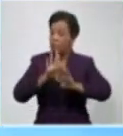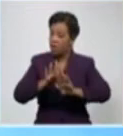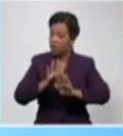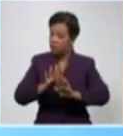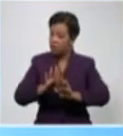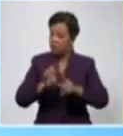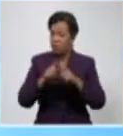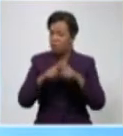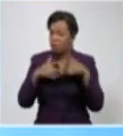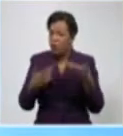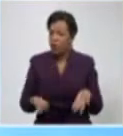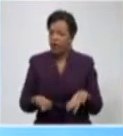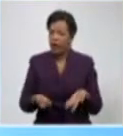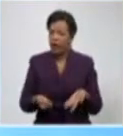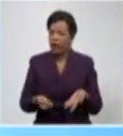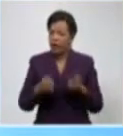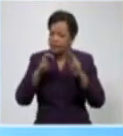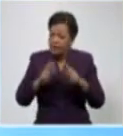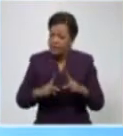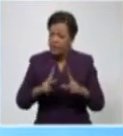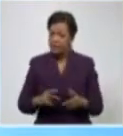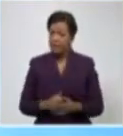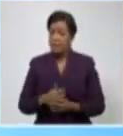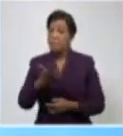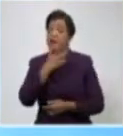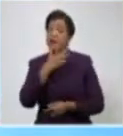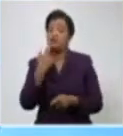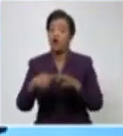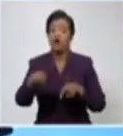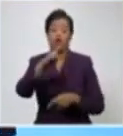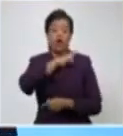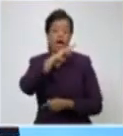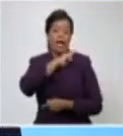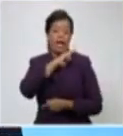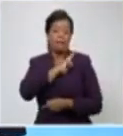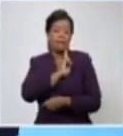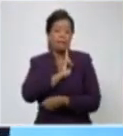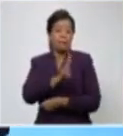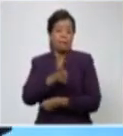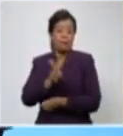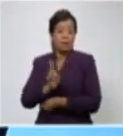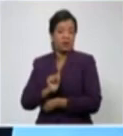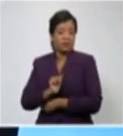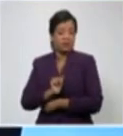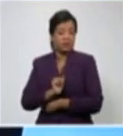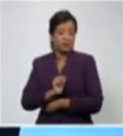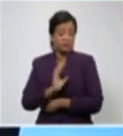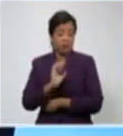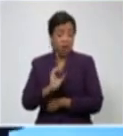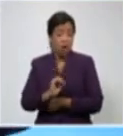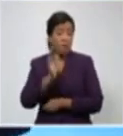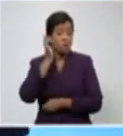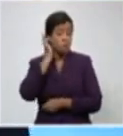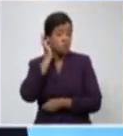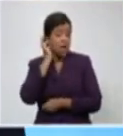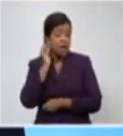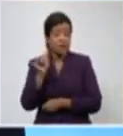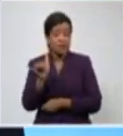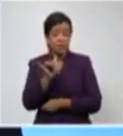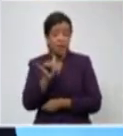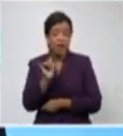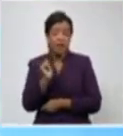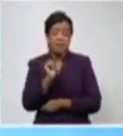Tania? ¿Será que existen otros mandos superiores en todo esto? ¿Serán ellas simplemente